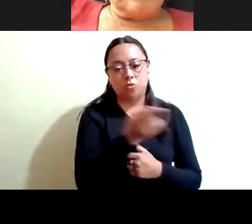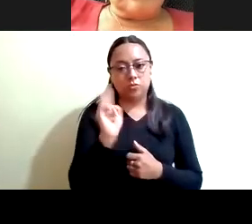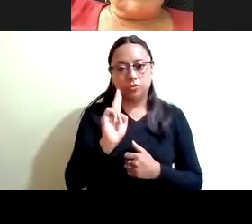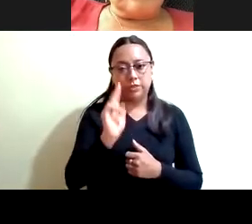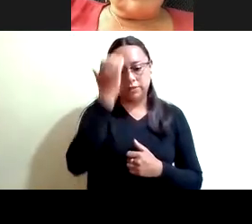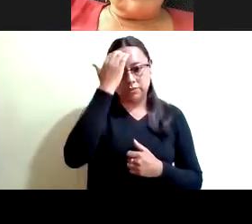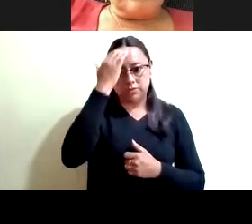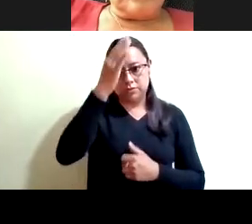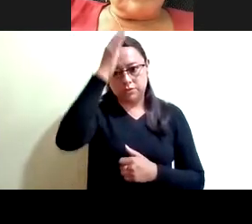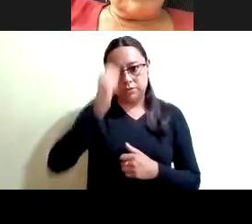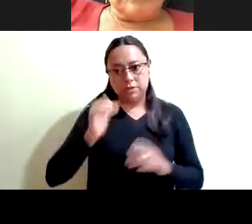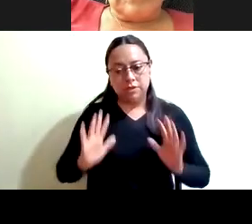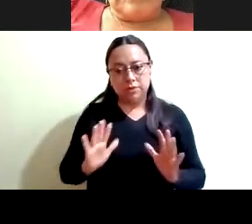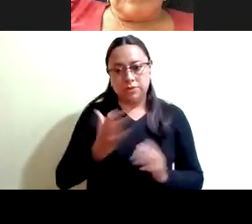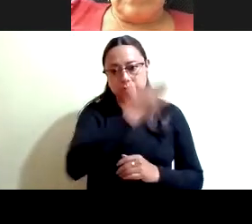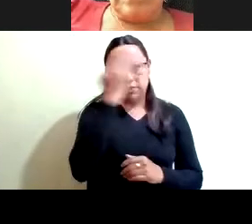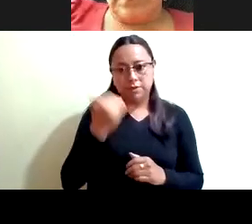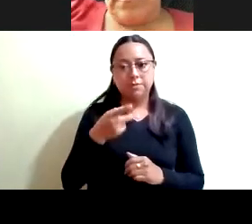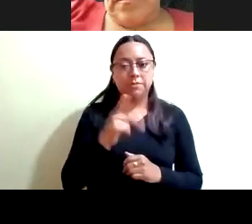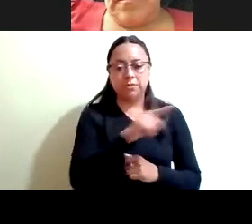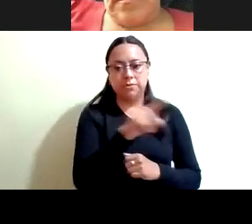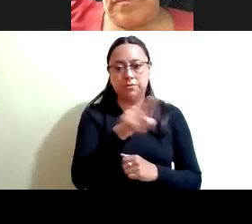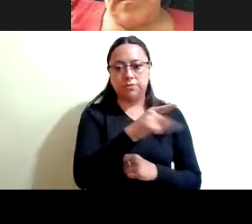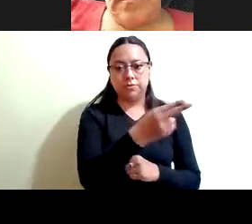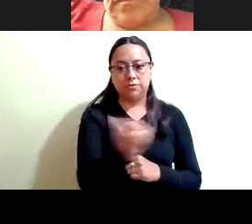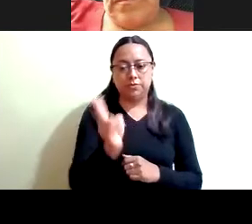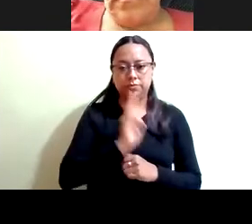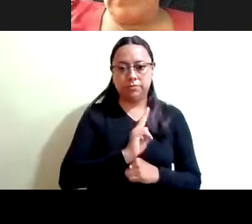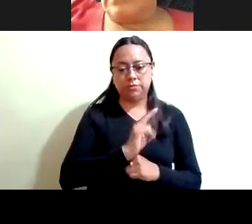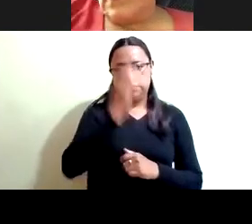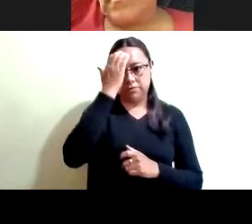pleno conocimiento de esa convocatoria. Entonces, en contra.